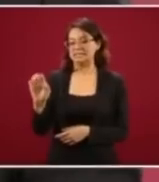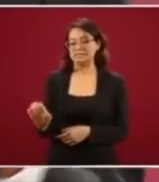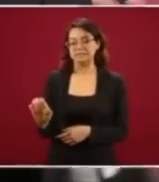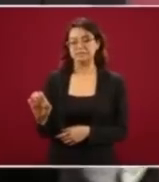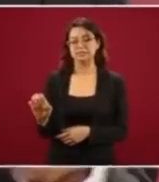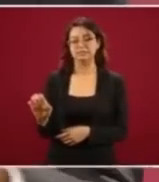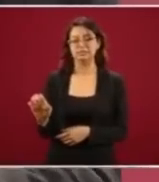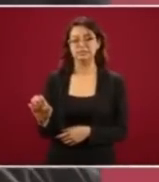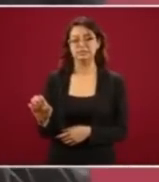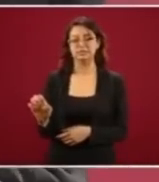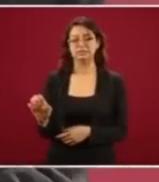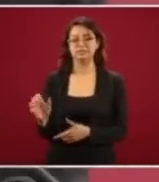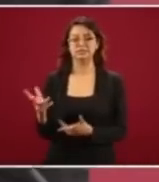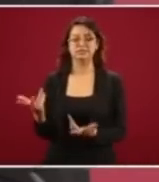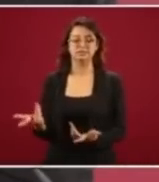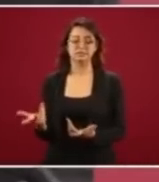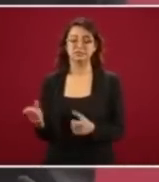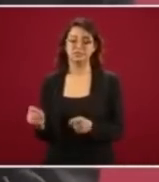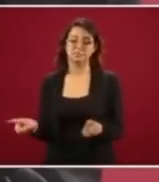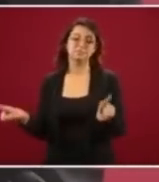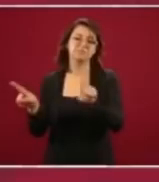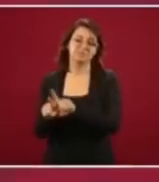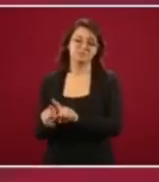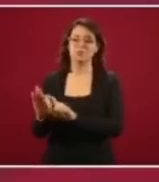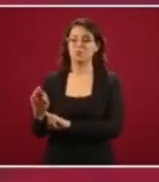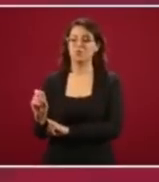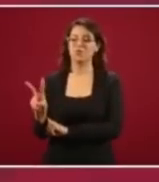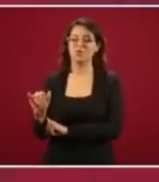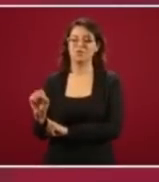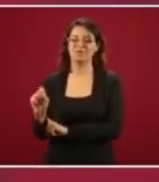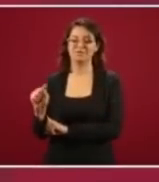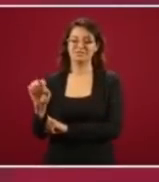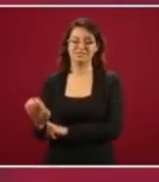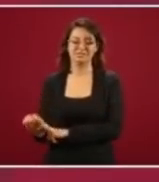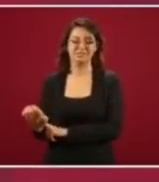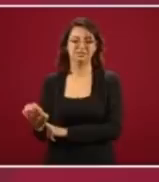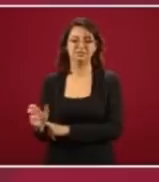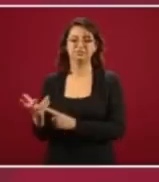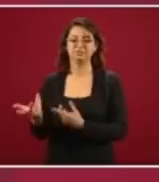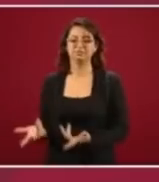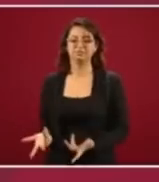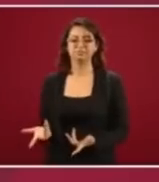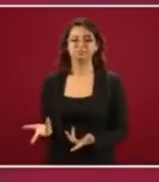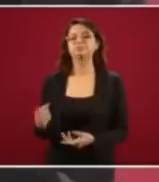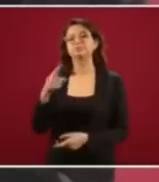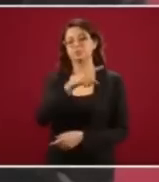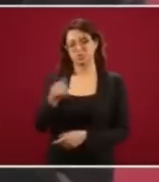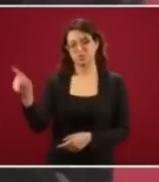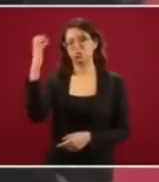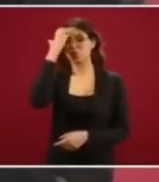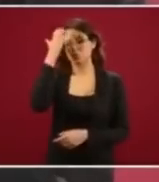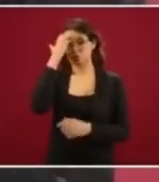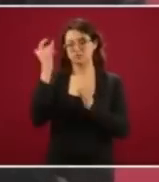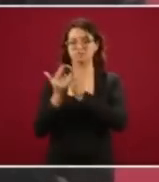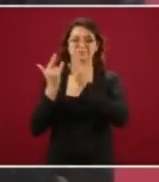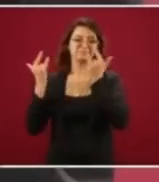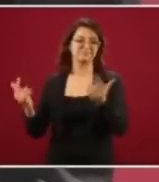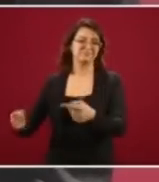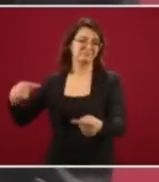y por añadidura el Fobiste. Ya conocen ustedes la historia,